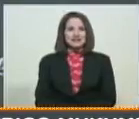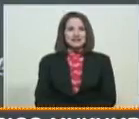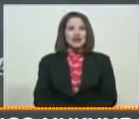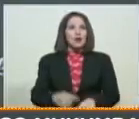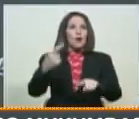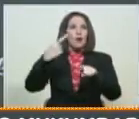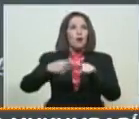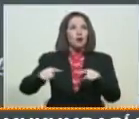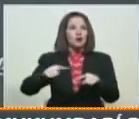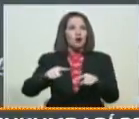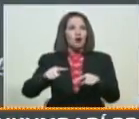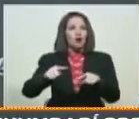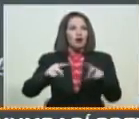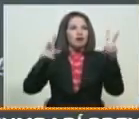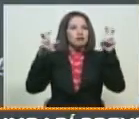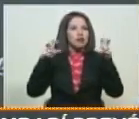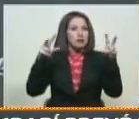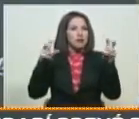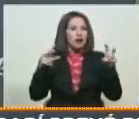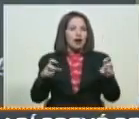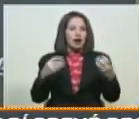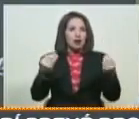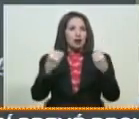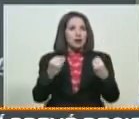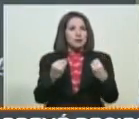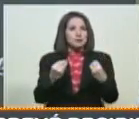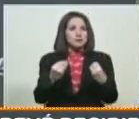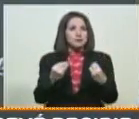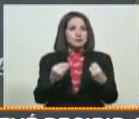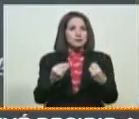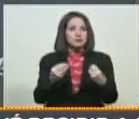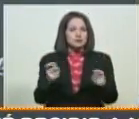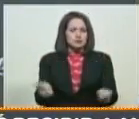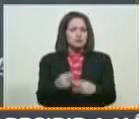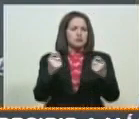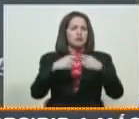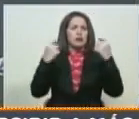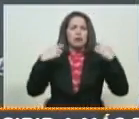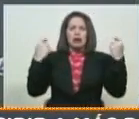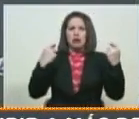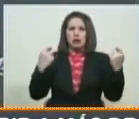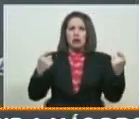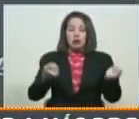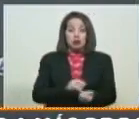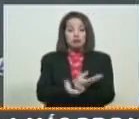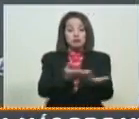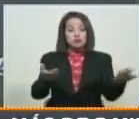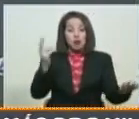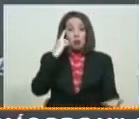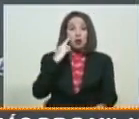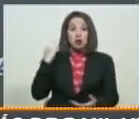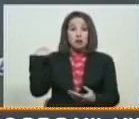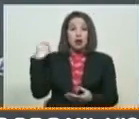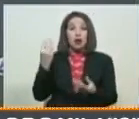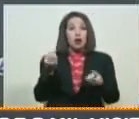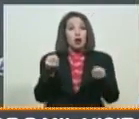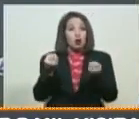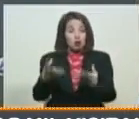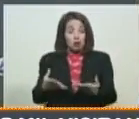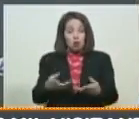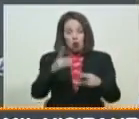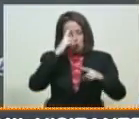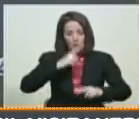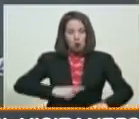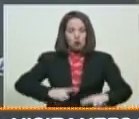En otros temas, 133 ejemplares originales del Correo del Orinoco fueron recibidos por el pueblo del Estado Bolívar como parte de los actos conmemorativos de